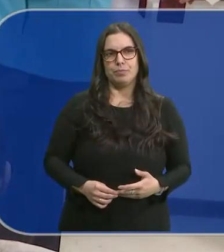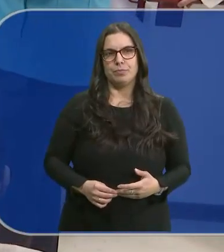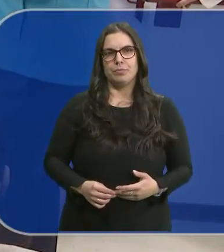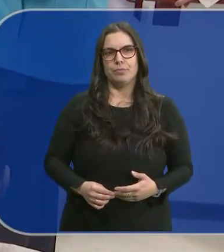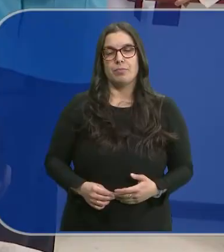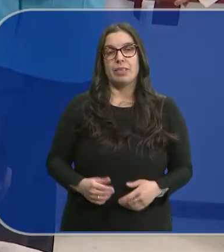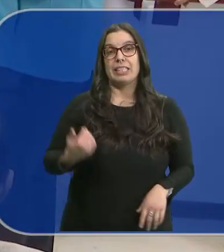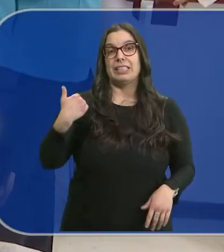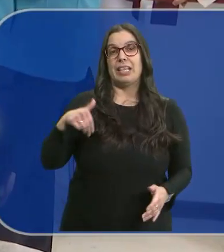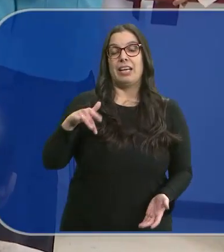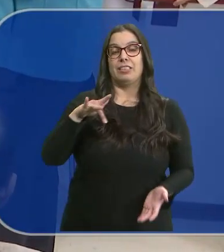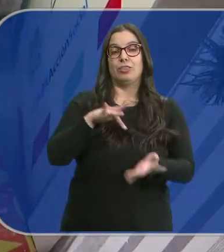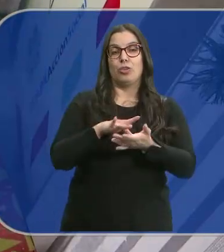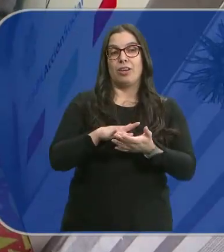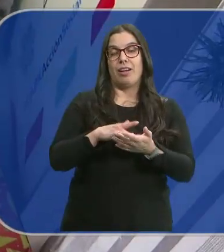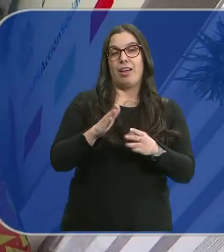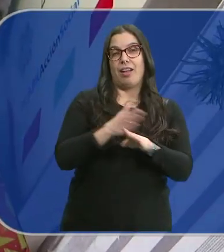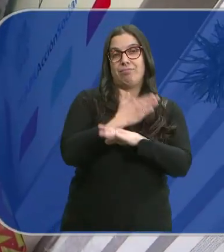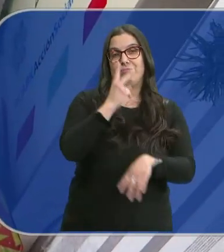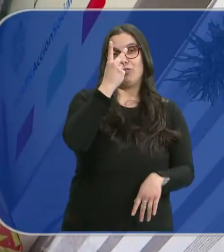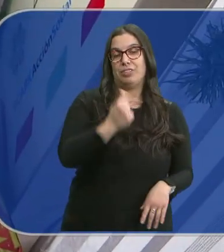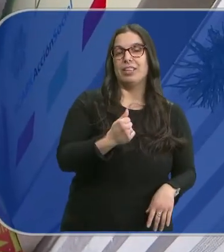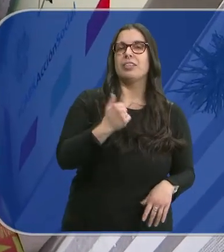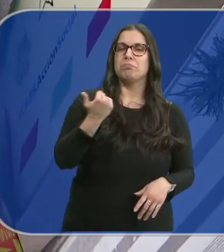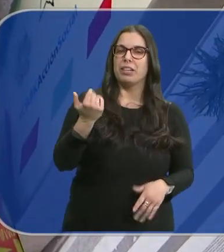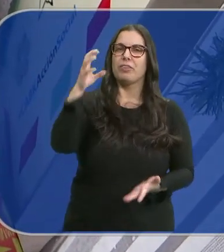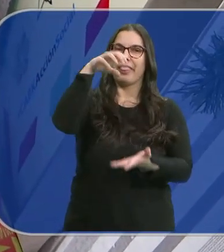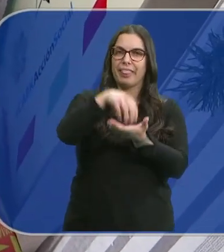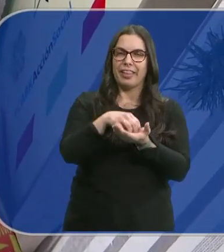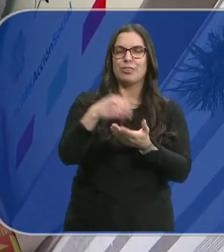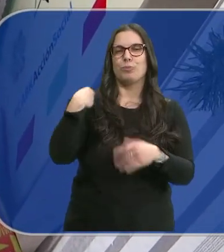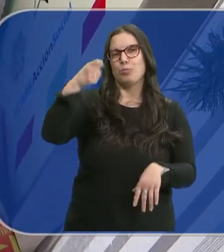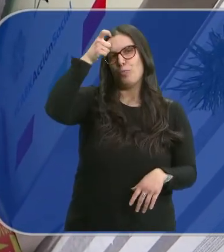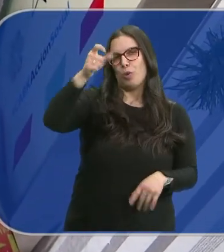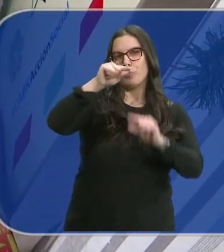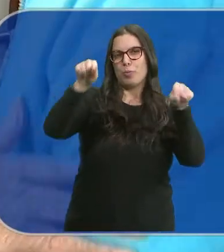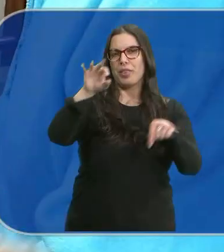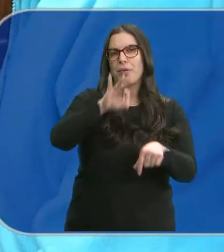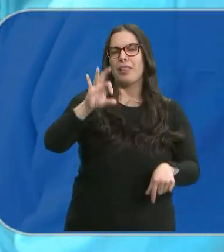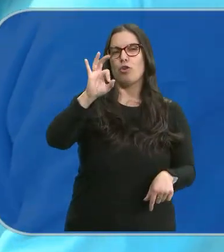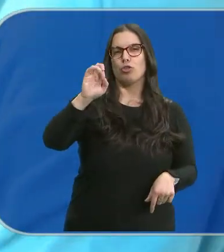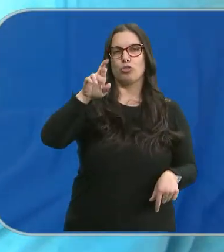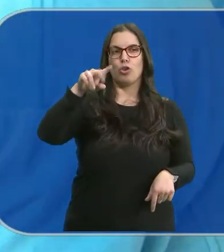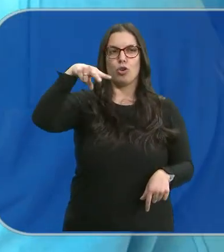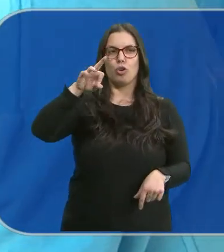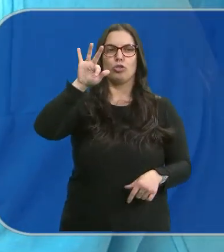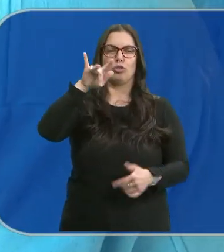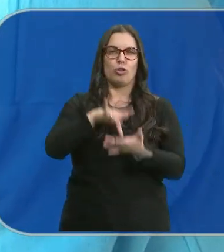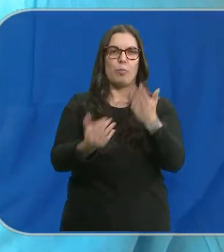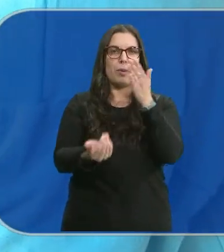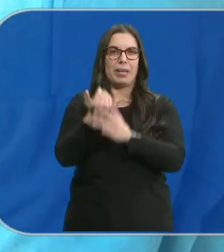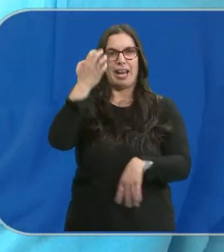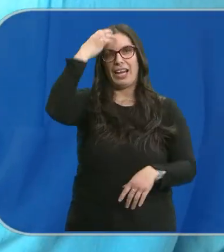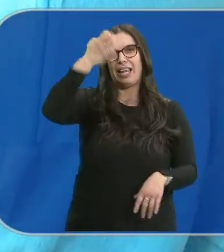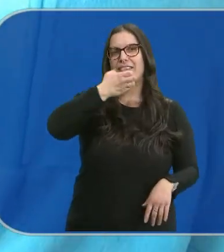Aunque han pasado ya 2 días, los residentes del centro de la tercera edad de la localidad palentina de Osorno han tenido hoy su particular Mañana de Reyes. Dejaron